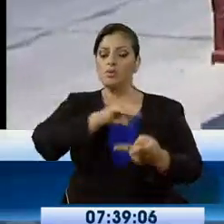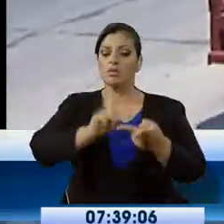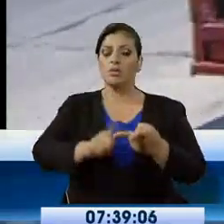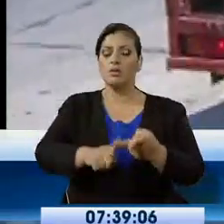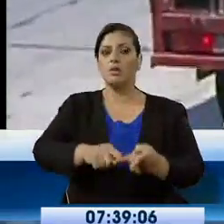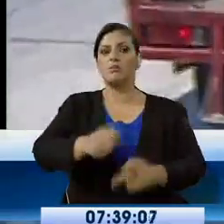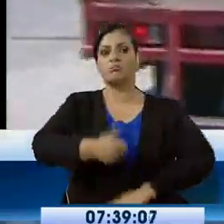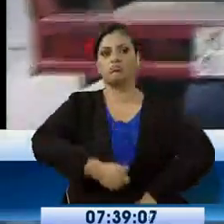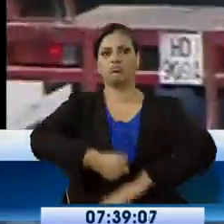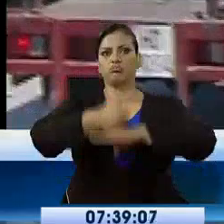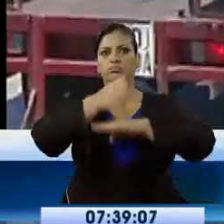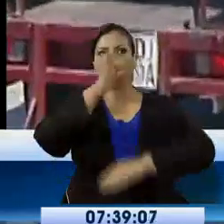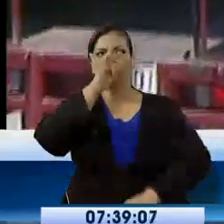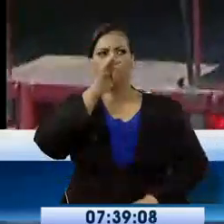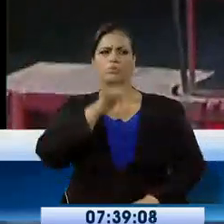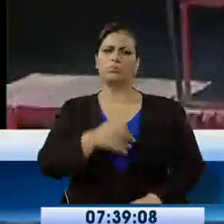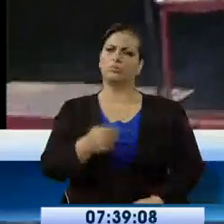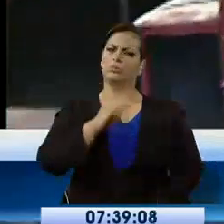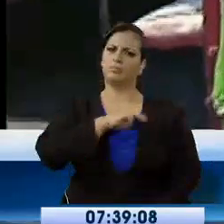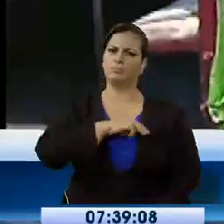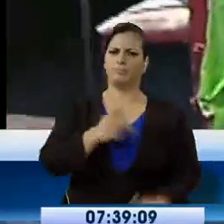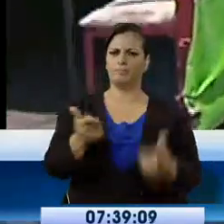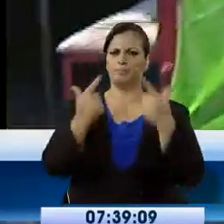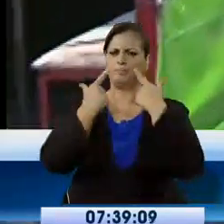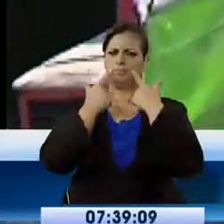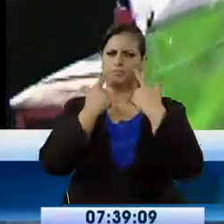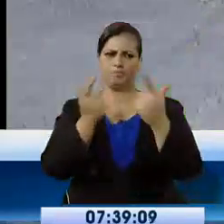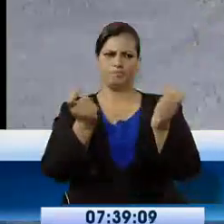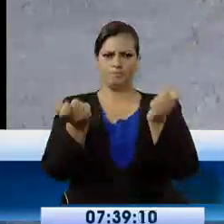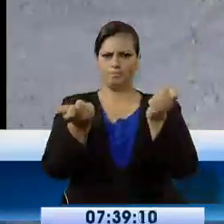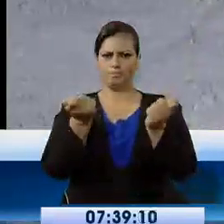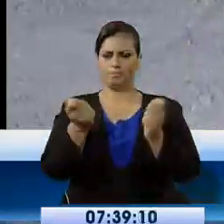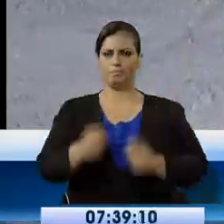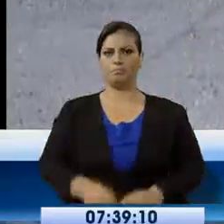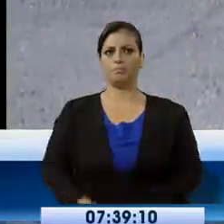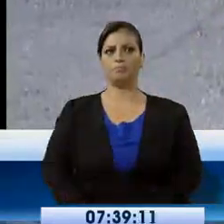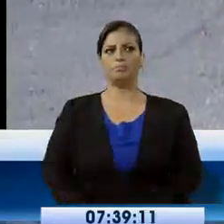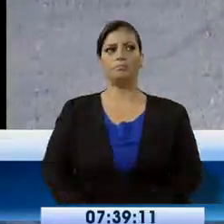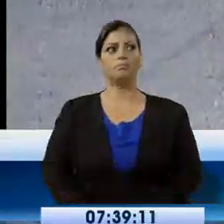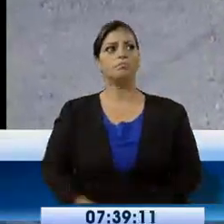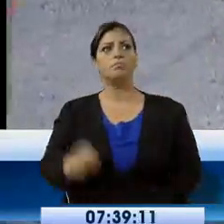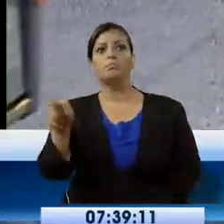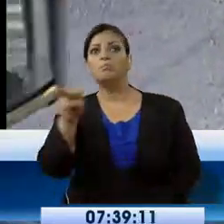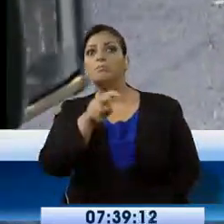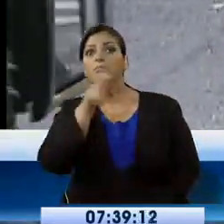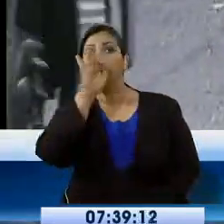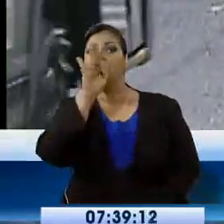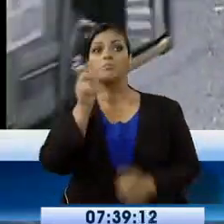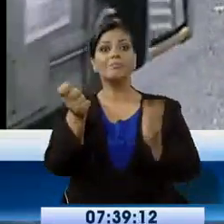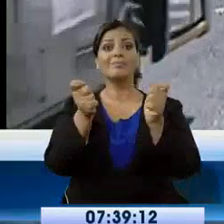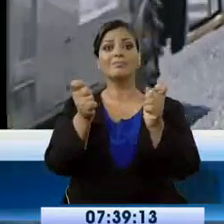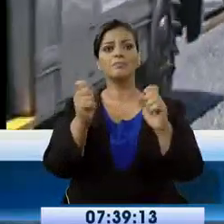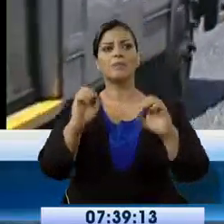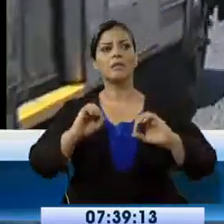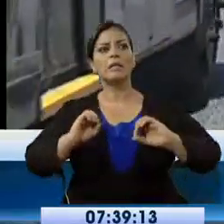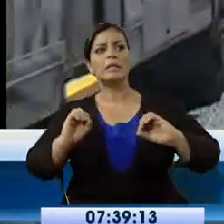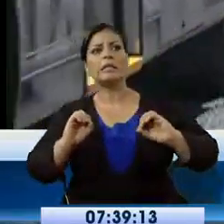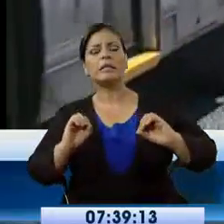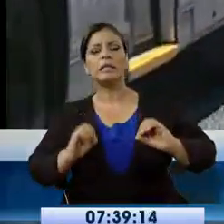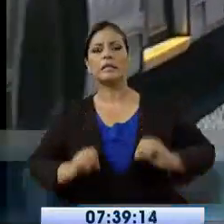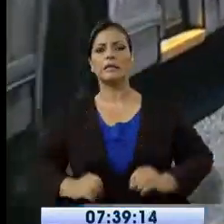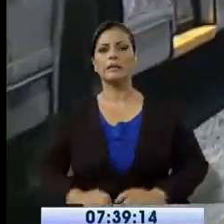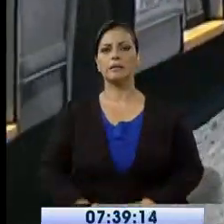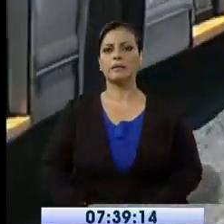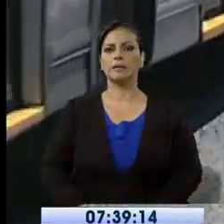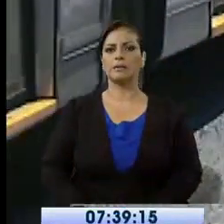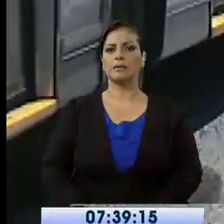de un patrullero de la ATM. Y hasta las 12:20 no aparecía, informó Jorge Escobar.